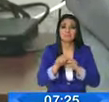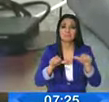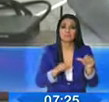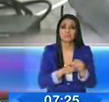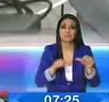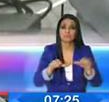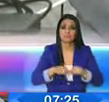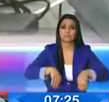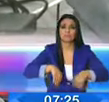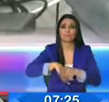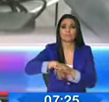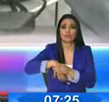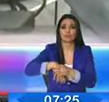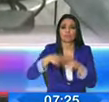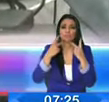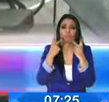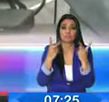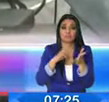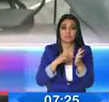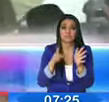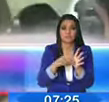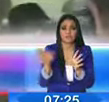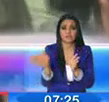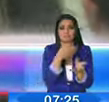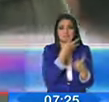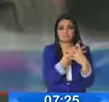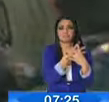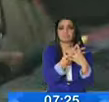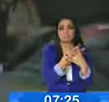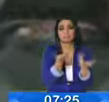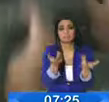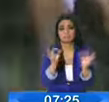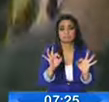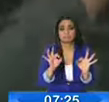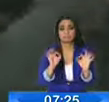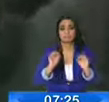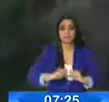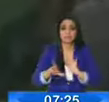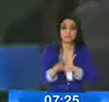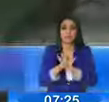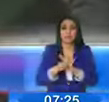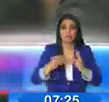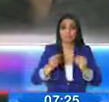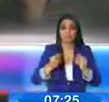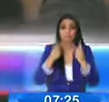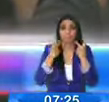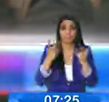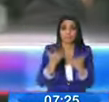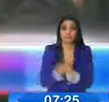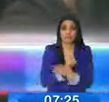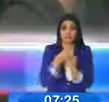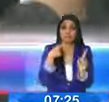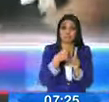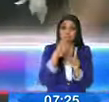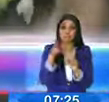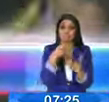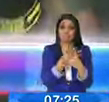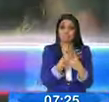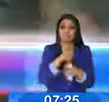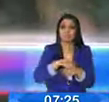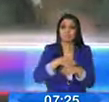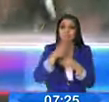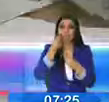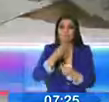su sugerimos que el tipo penal cal de peculado villavicencio tiene una orden de detención por supuestamente haber divulgado información